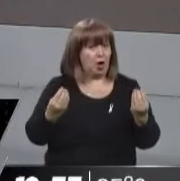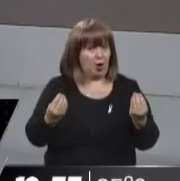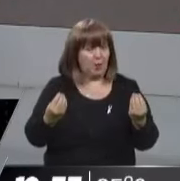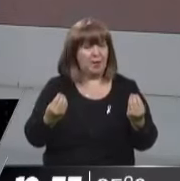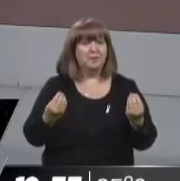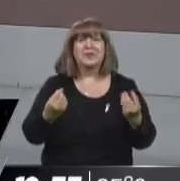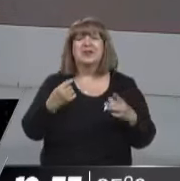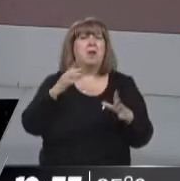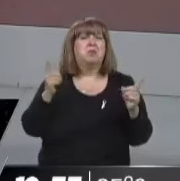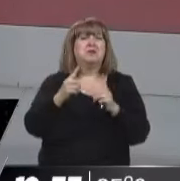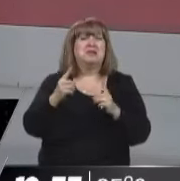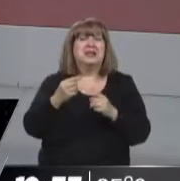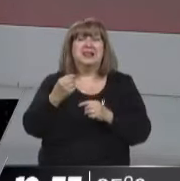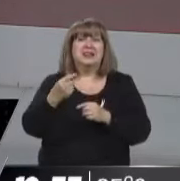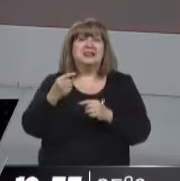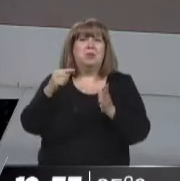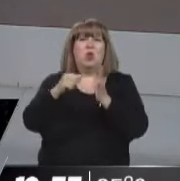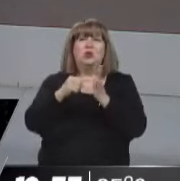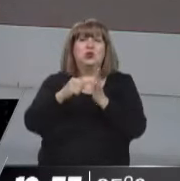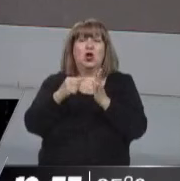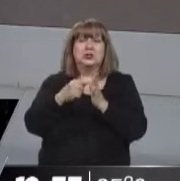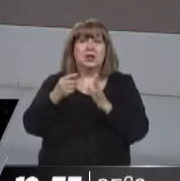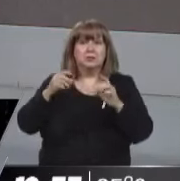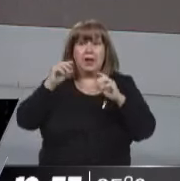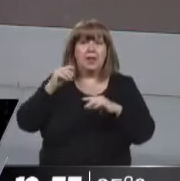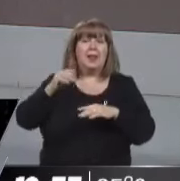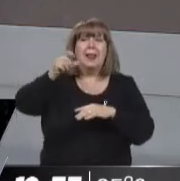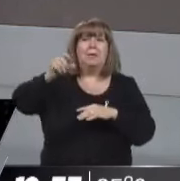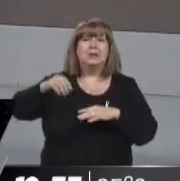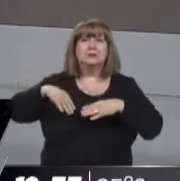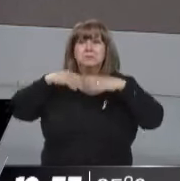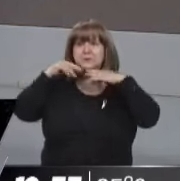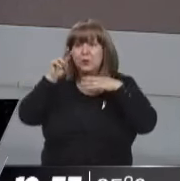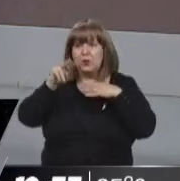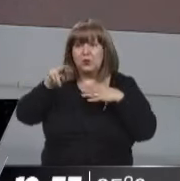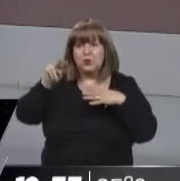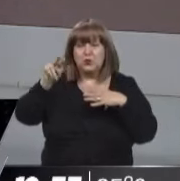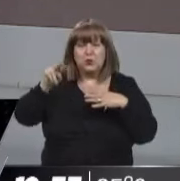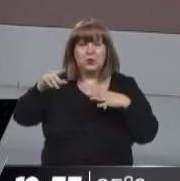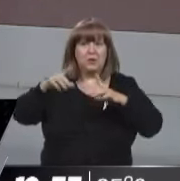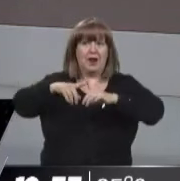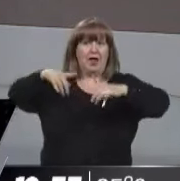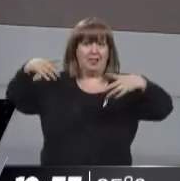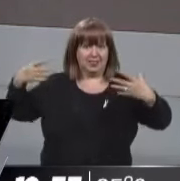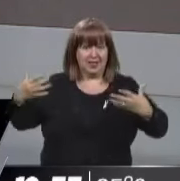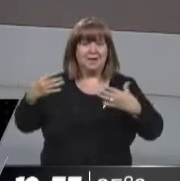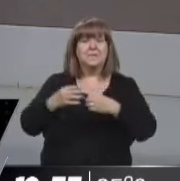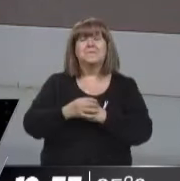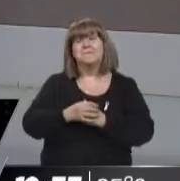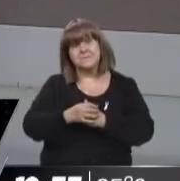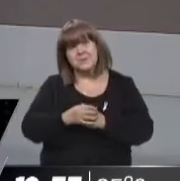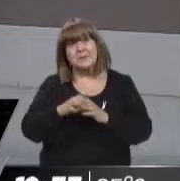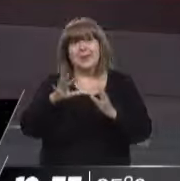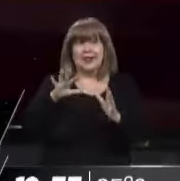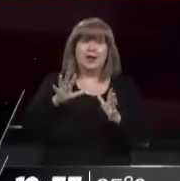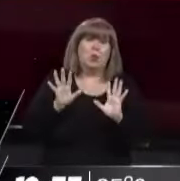está diciendo, ¿cómo no voy a responder esto si tiene tantos puntos de rating? Claro. Pero sí le tengo que responder a un programa de cable que tiene 2. Eso es verdad. En la discusión política